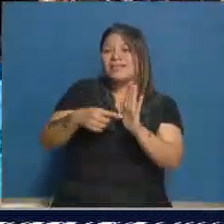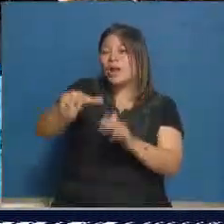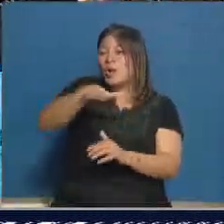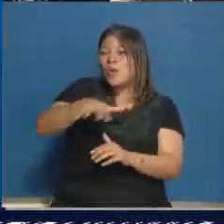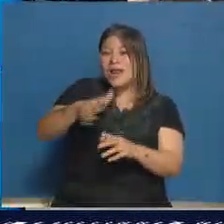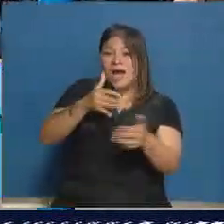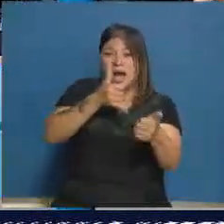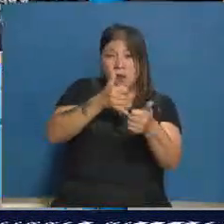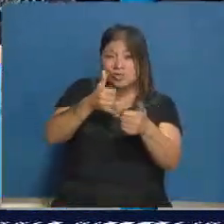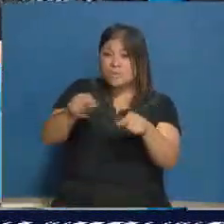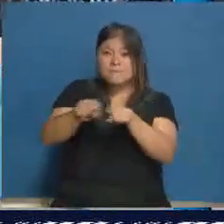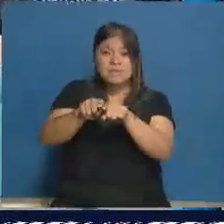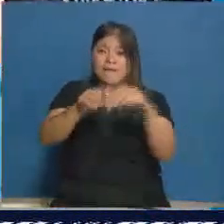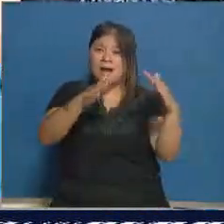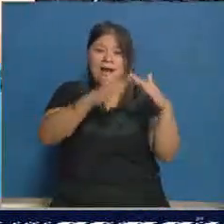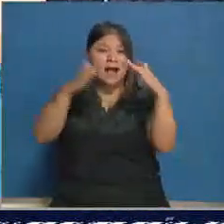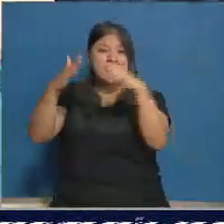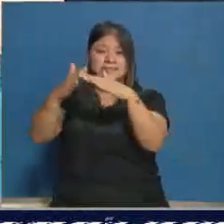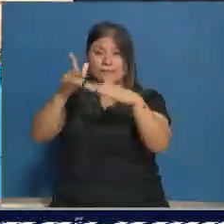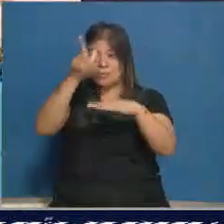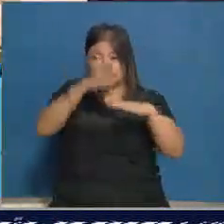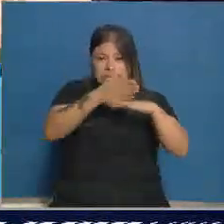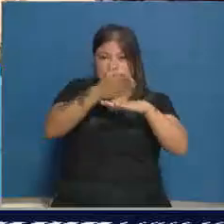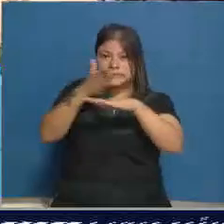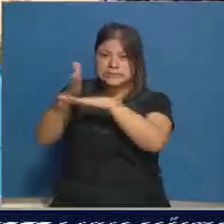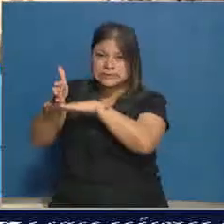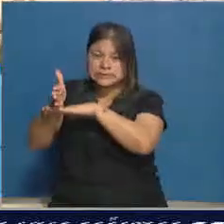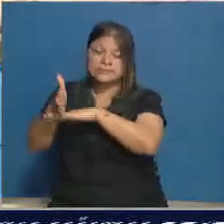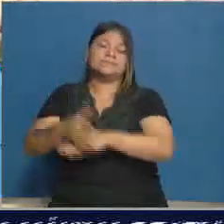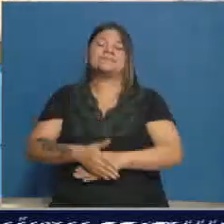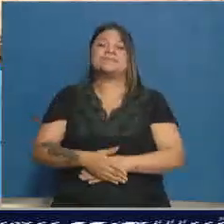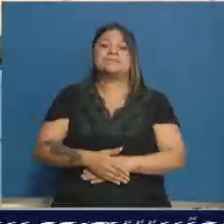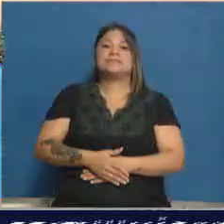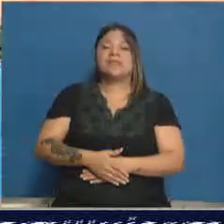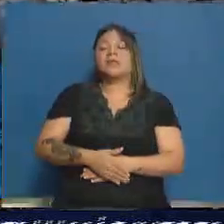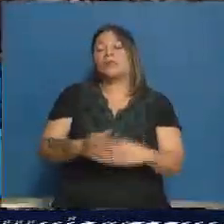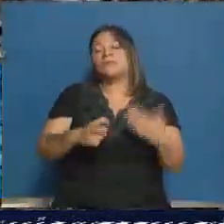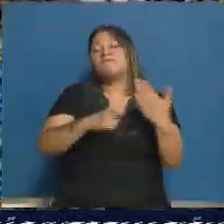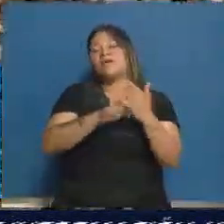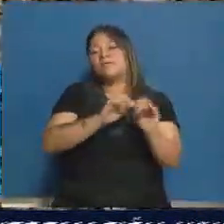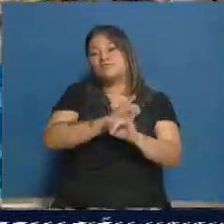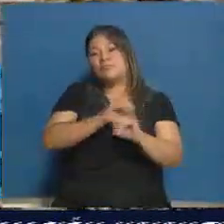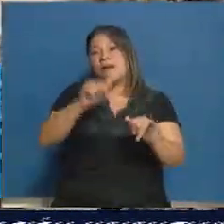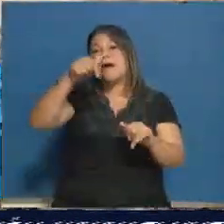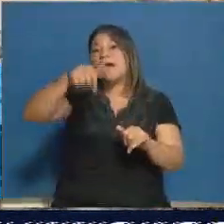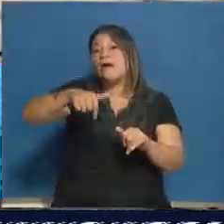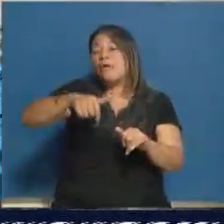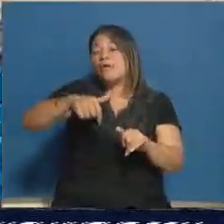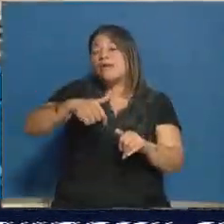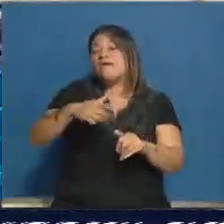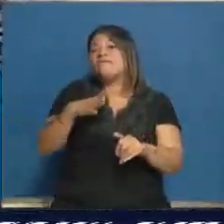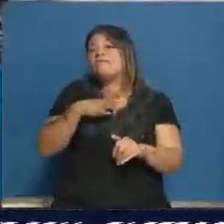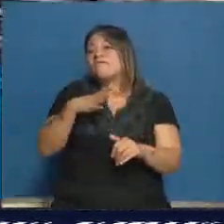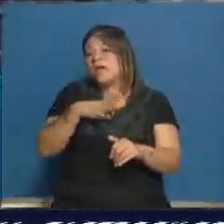mismos domicilios que fueron allanados en ese departamento, según especificaron fuentes judiciales. Ahora se deberá determinar